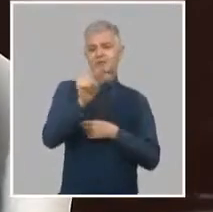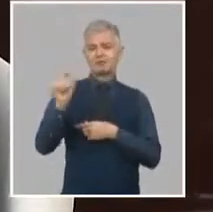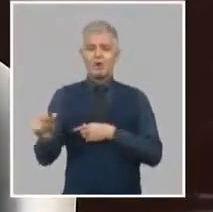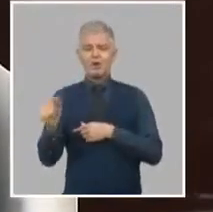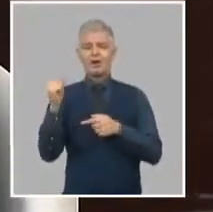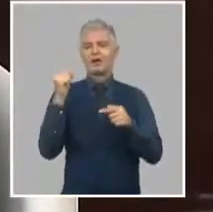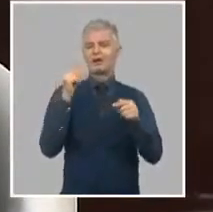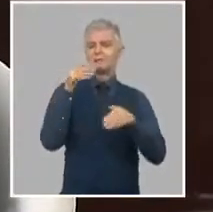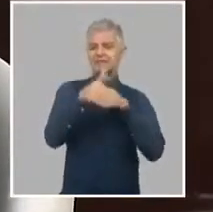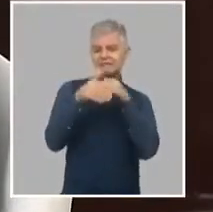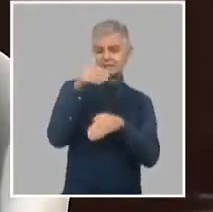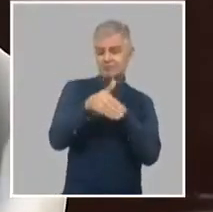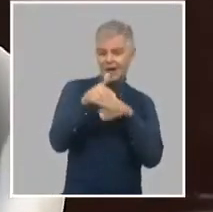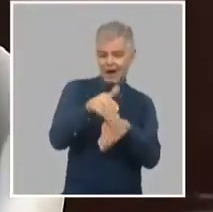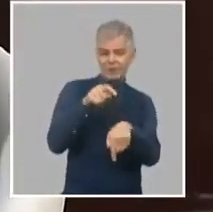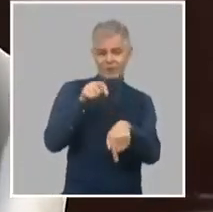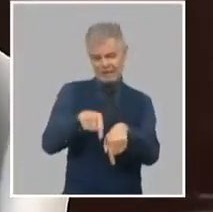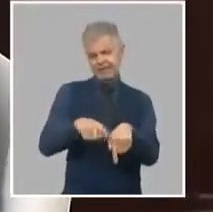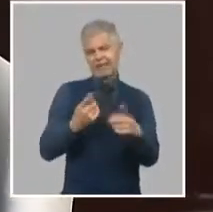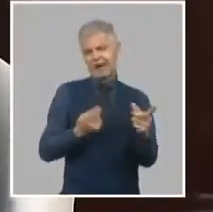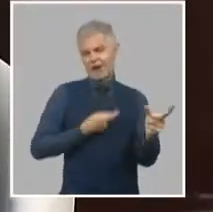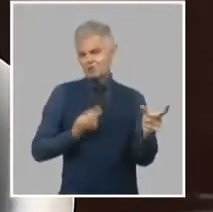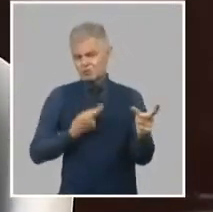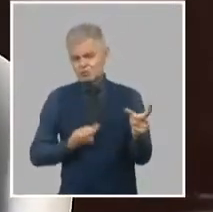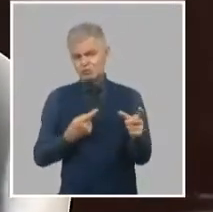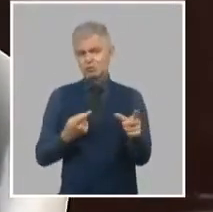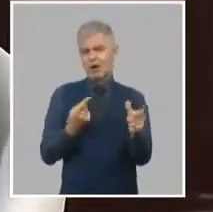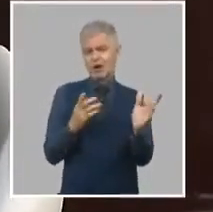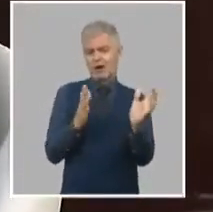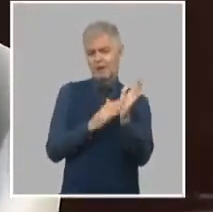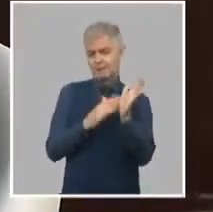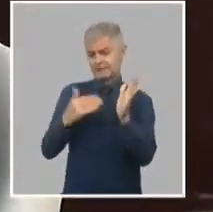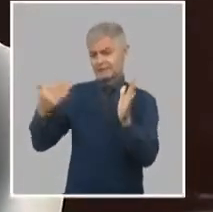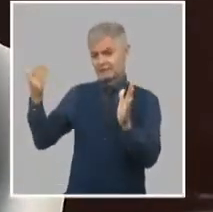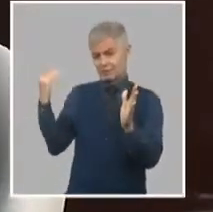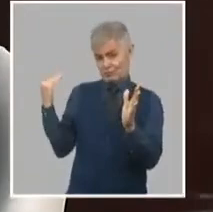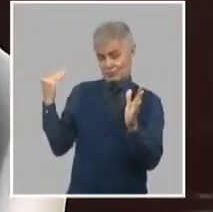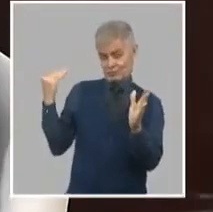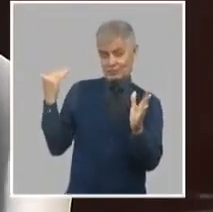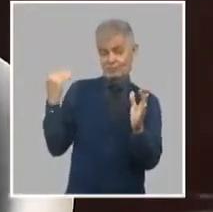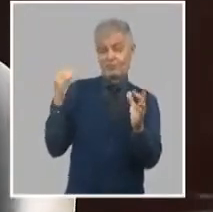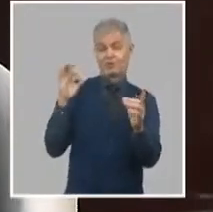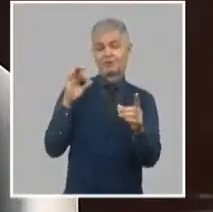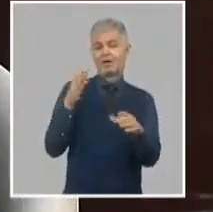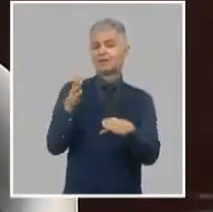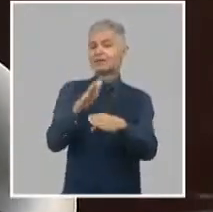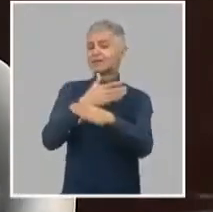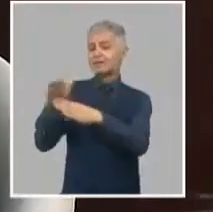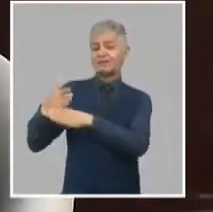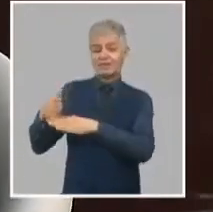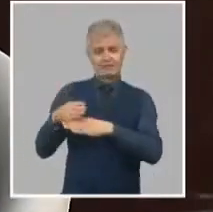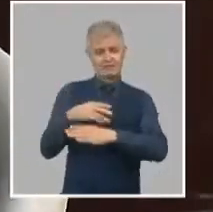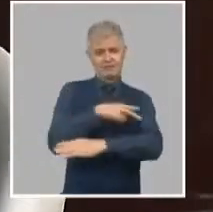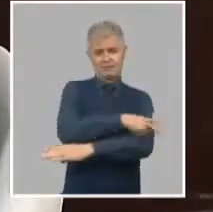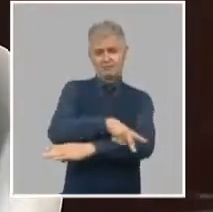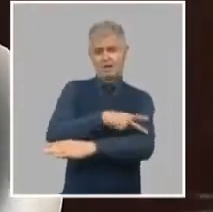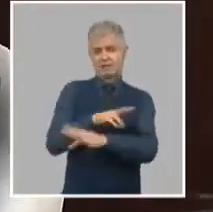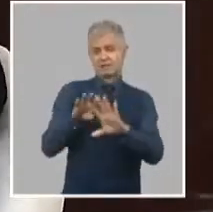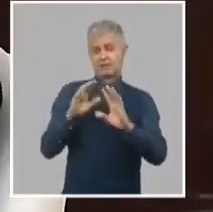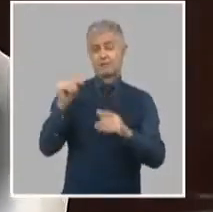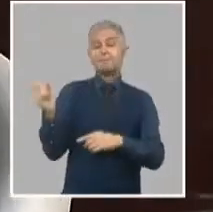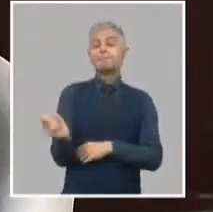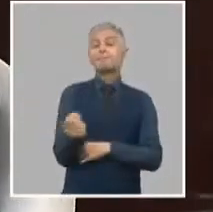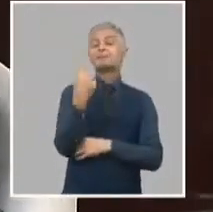parte importante de esta batalla en sus primeros meses lo hicieron en diversos países del mundo, por primera vez en